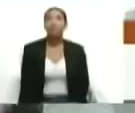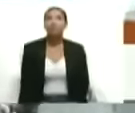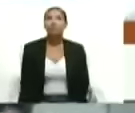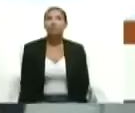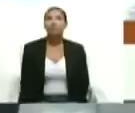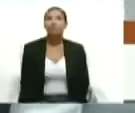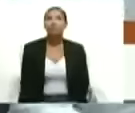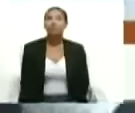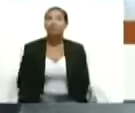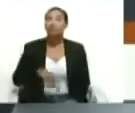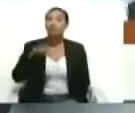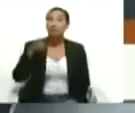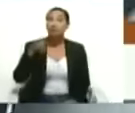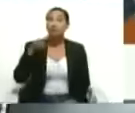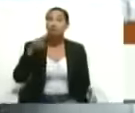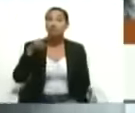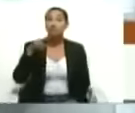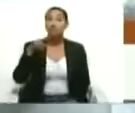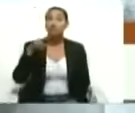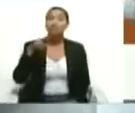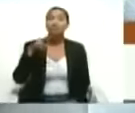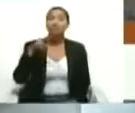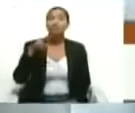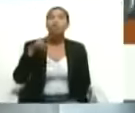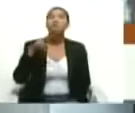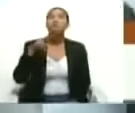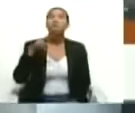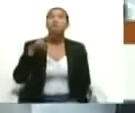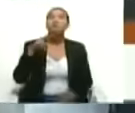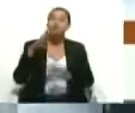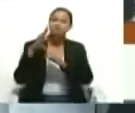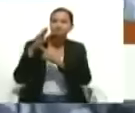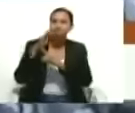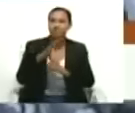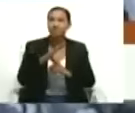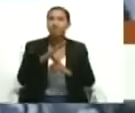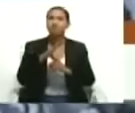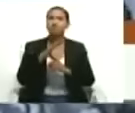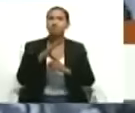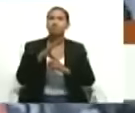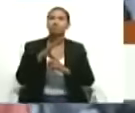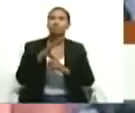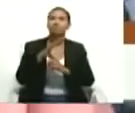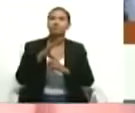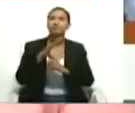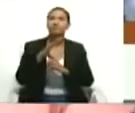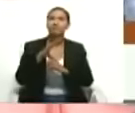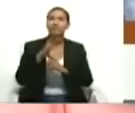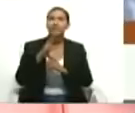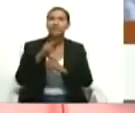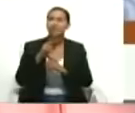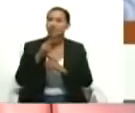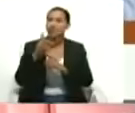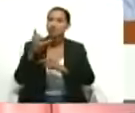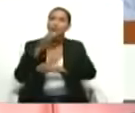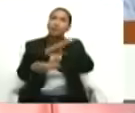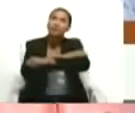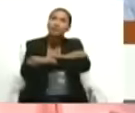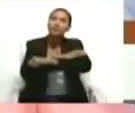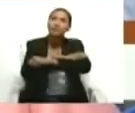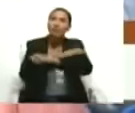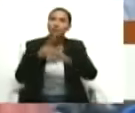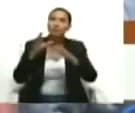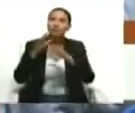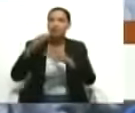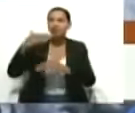Jamás sumisos ni lacayos a los designios de potencias extranjeras, ni a su emporio industrial militar, ni a